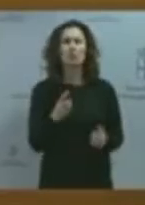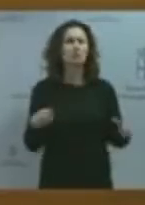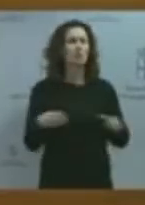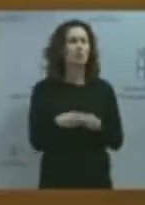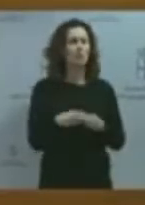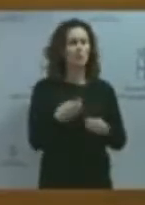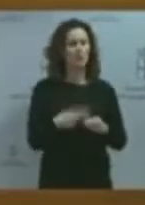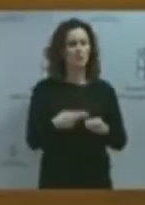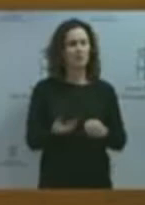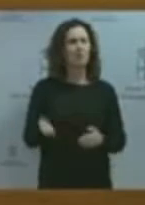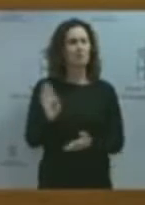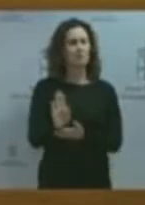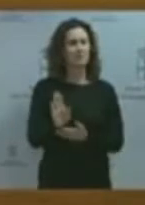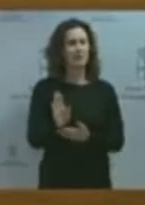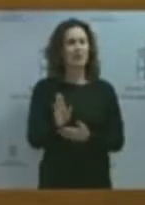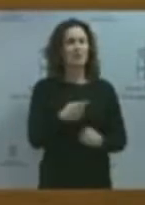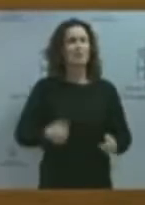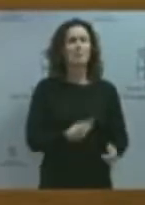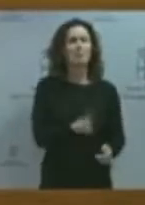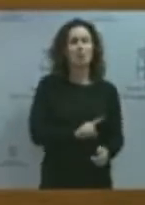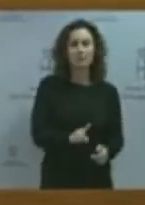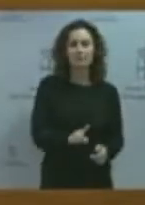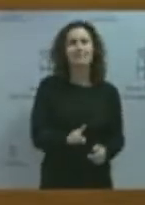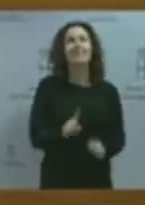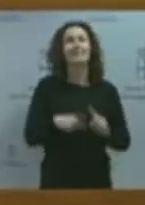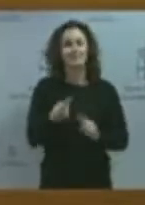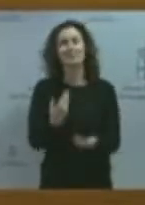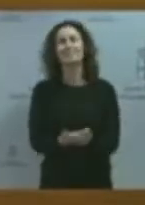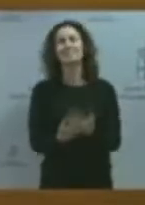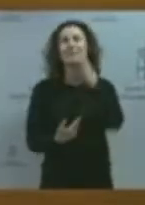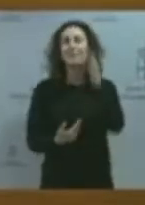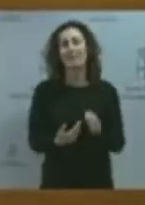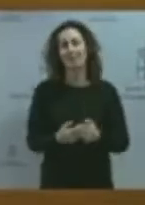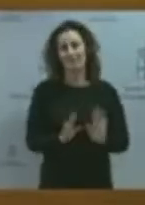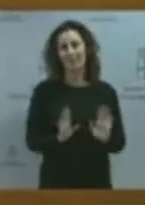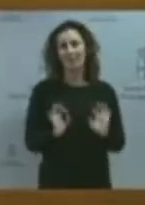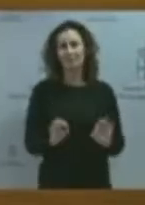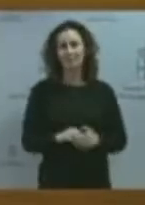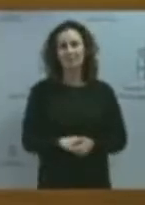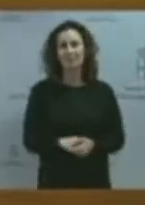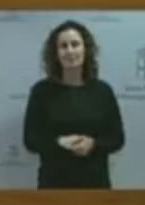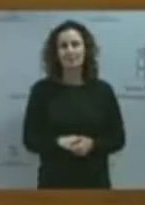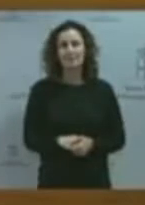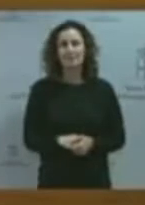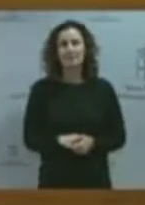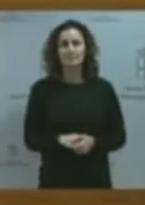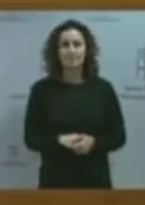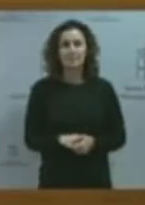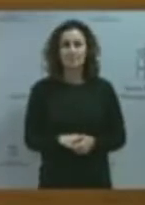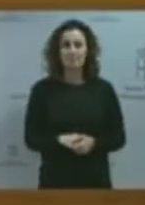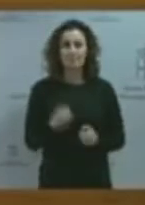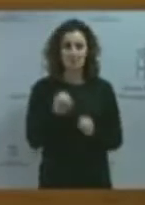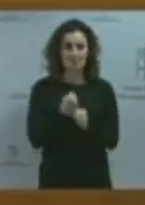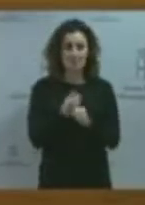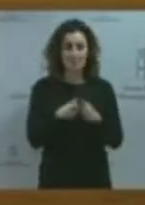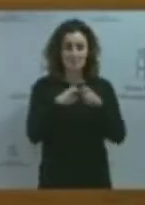cuales este actual Gobierno está beneficiándose. Por tanto, más trabajadores en los centros de salud.